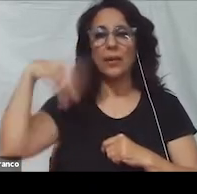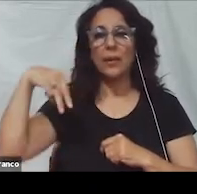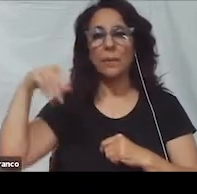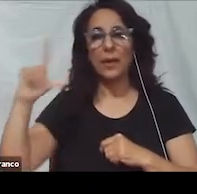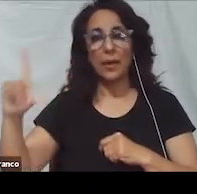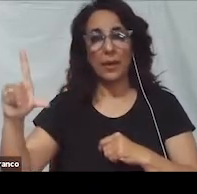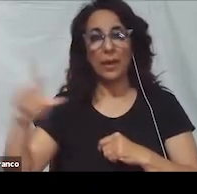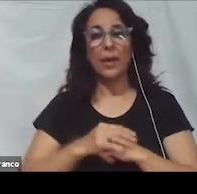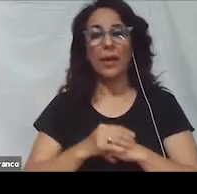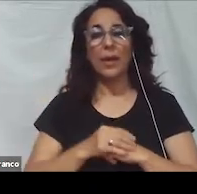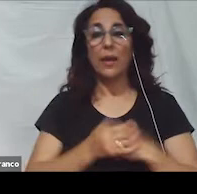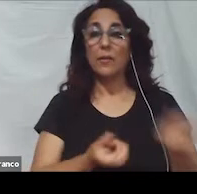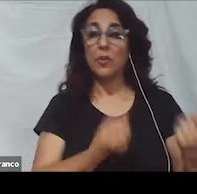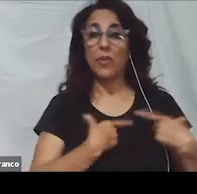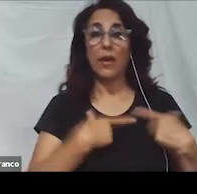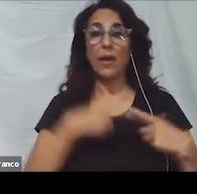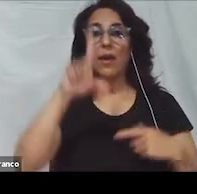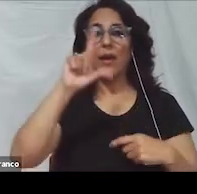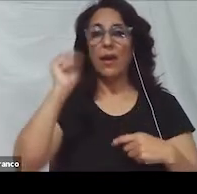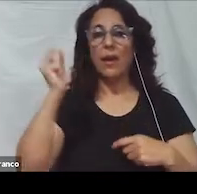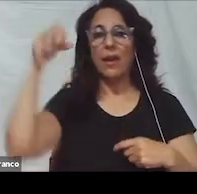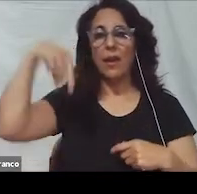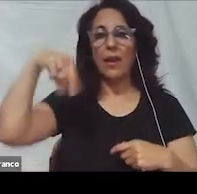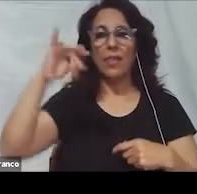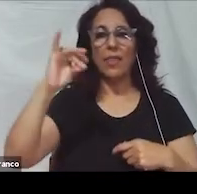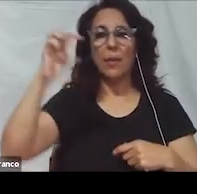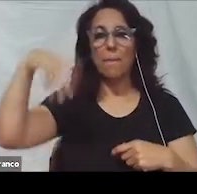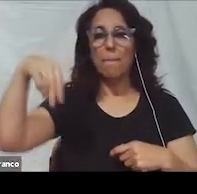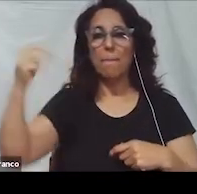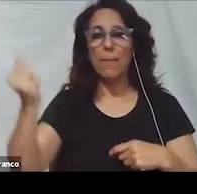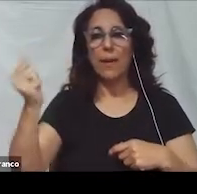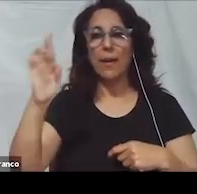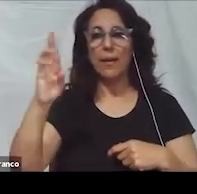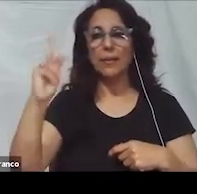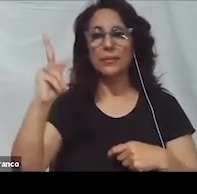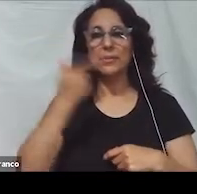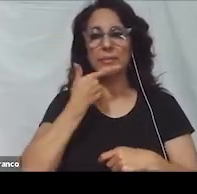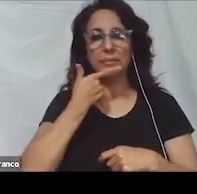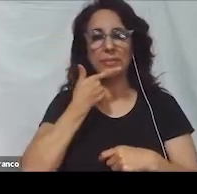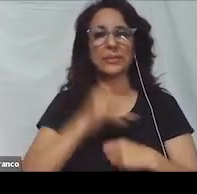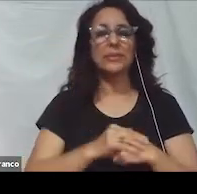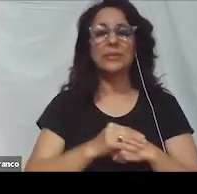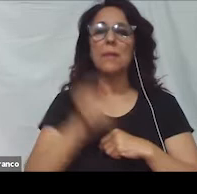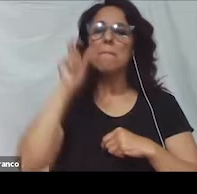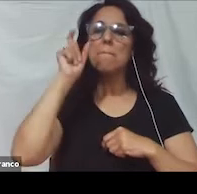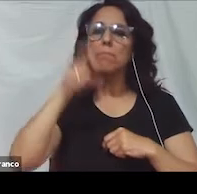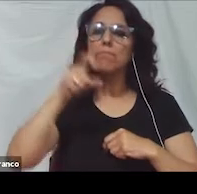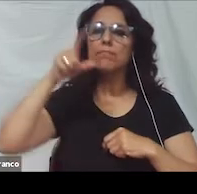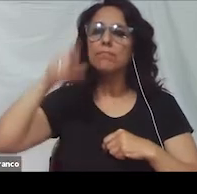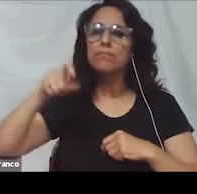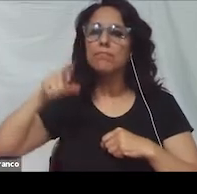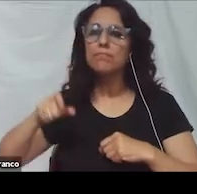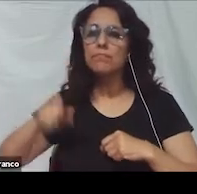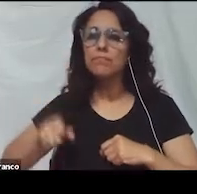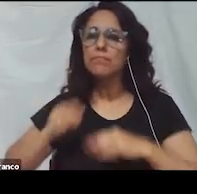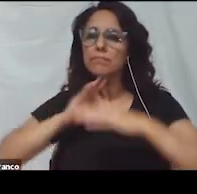HTML nos provee lo que se llama landmarks, ¿sí? HTML5, que es una forma de ir marcando secciones en la